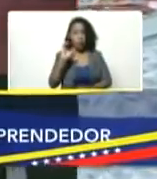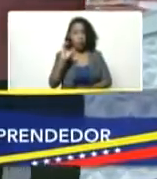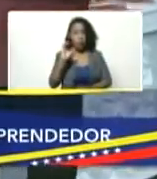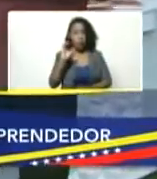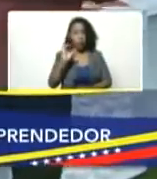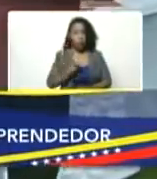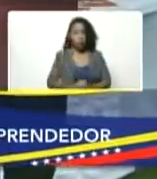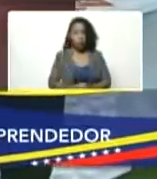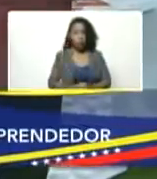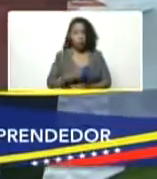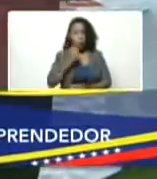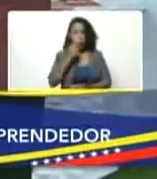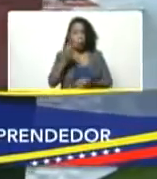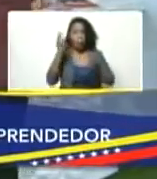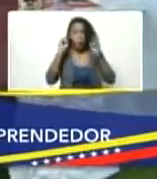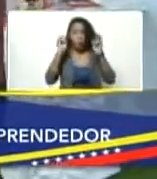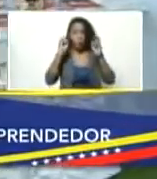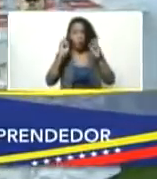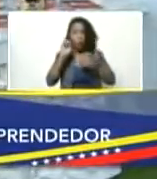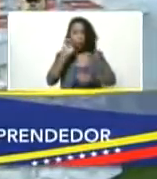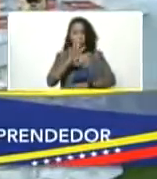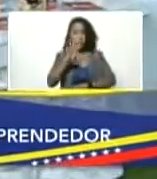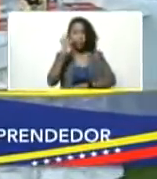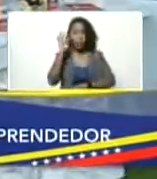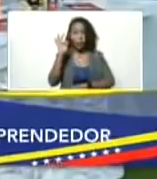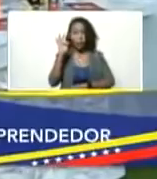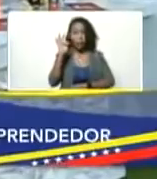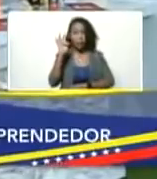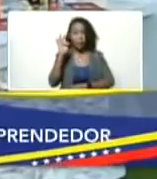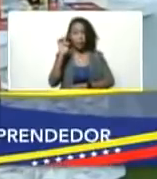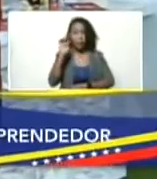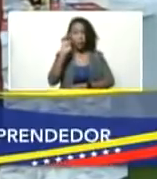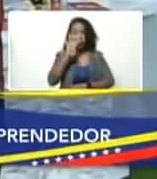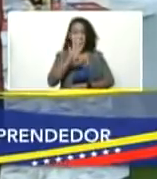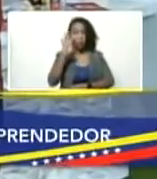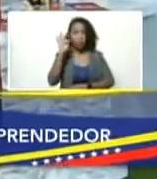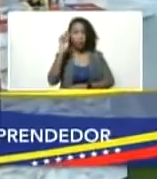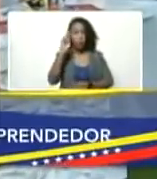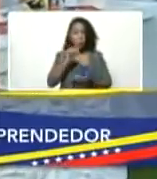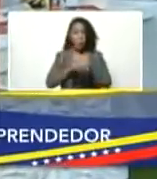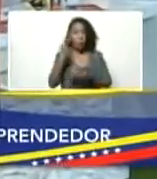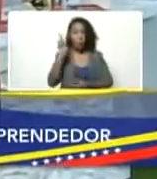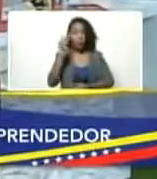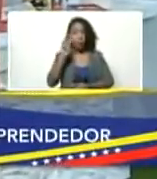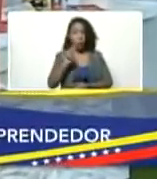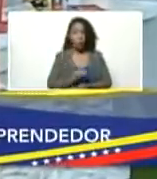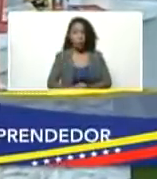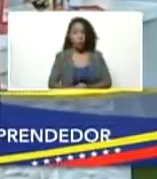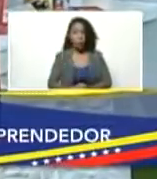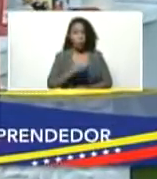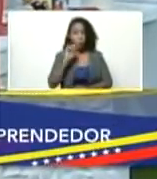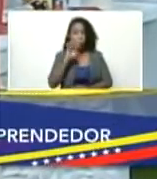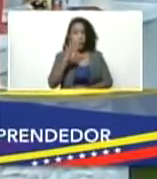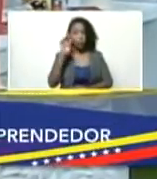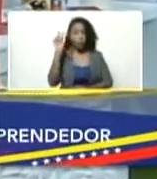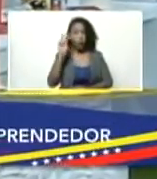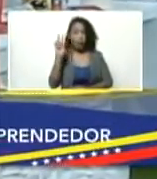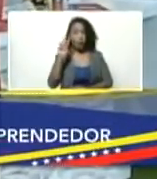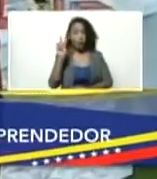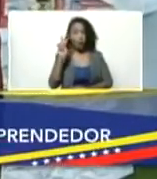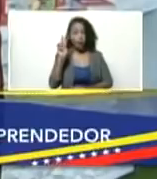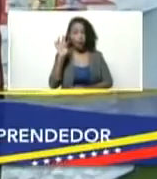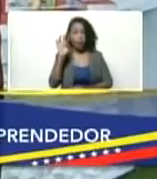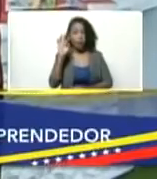Caracas. Buen eslogan, las 4F, 4F, 2022, 4F del